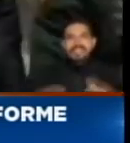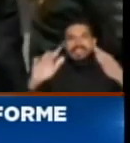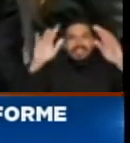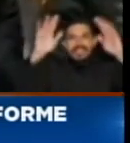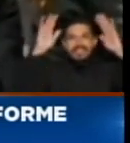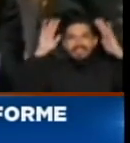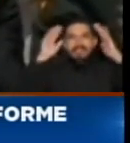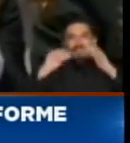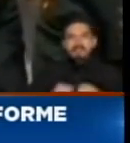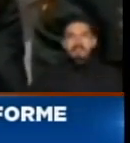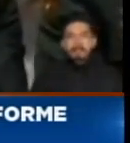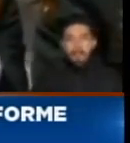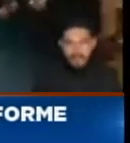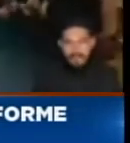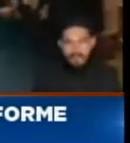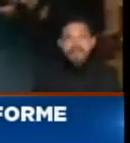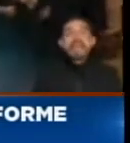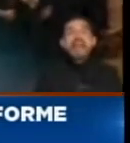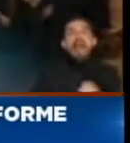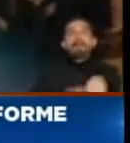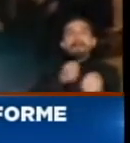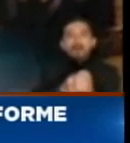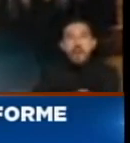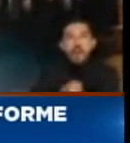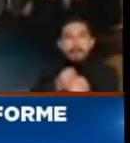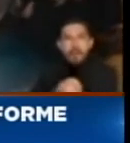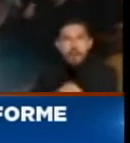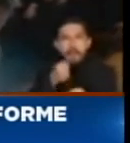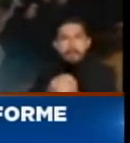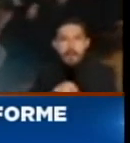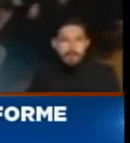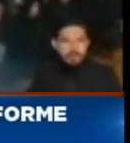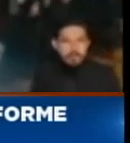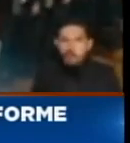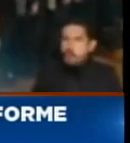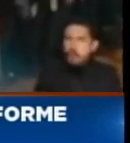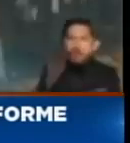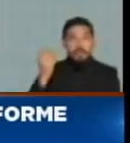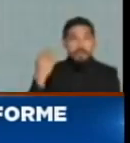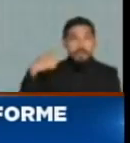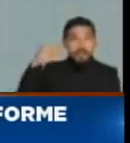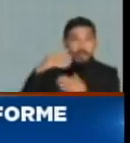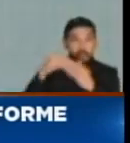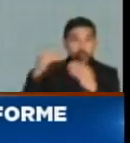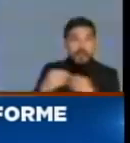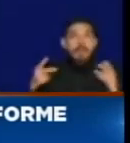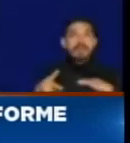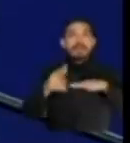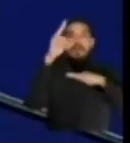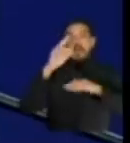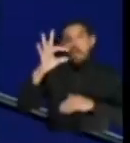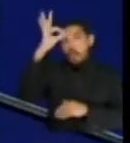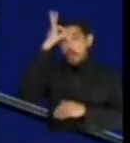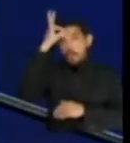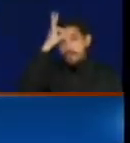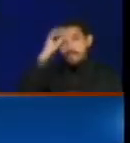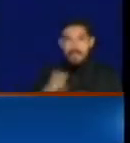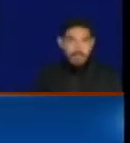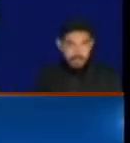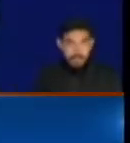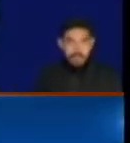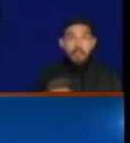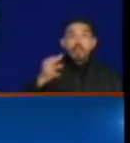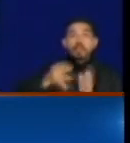e invertir en becas. Y en salud, destacó la inauguración de hospitales. Inauguramos los hospitales de